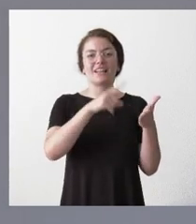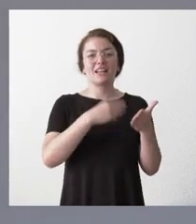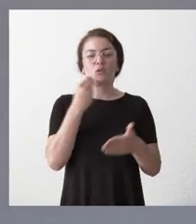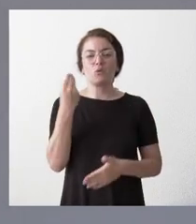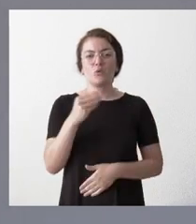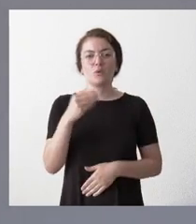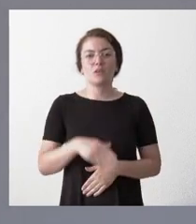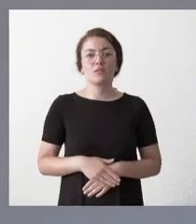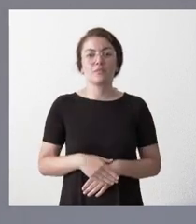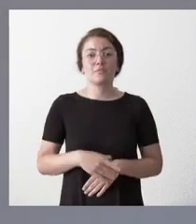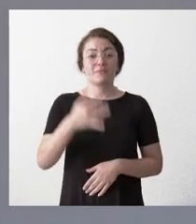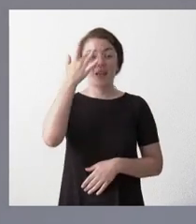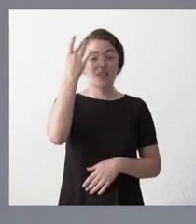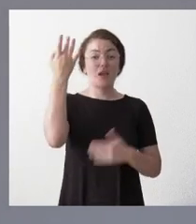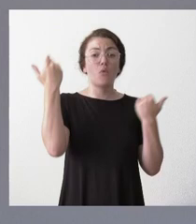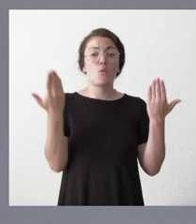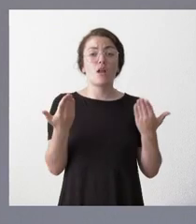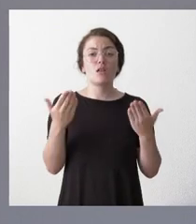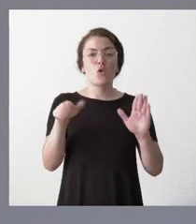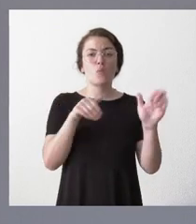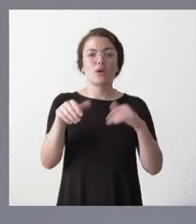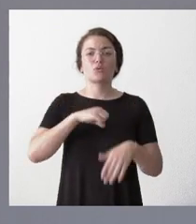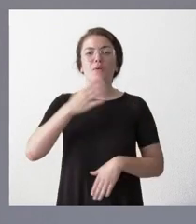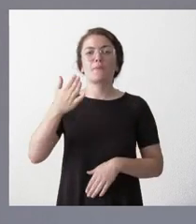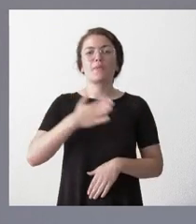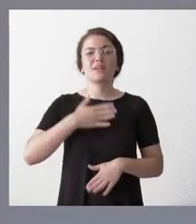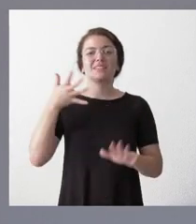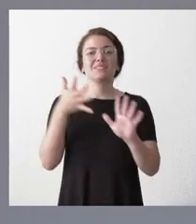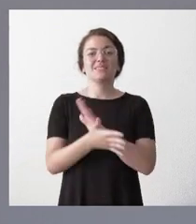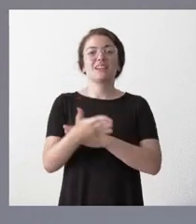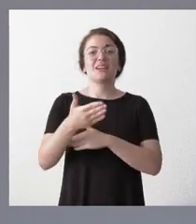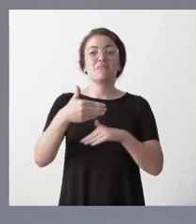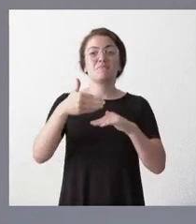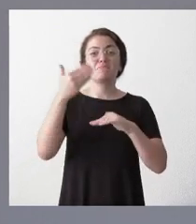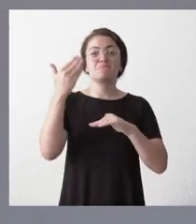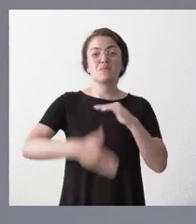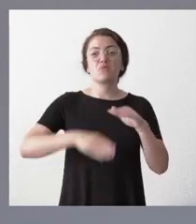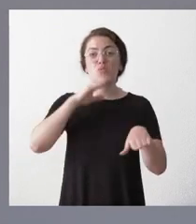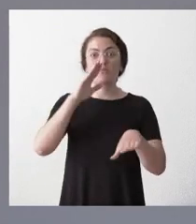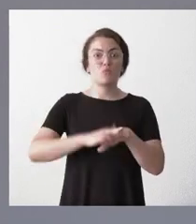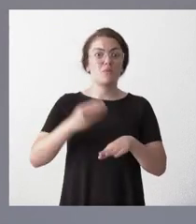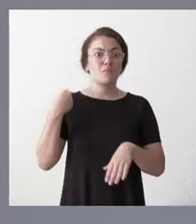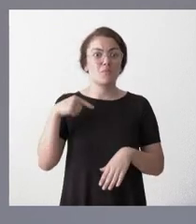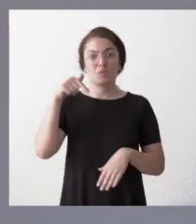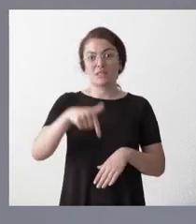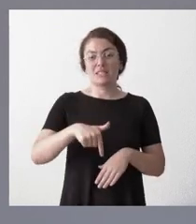realizar la convocatoria en el boletín de mañana y, por tanto, cumplir el plazo que usted señalaba de este mismo